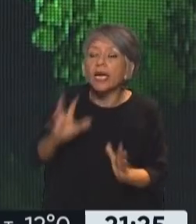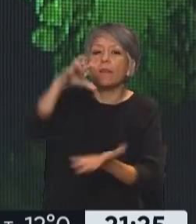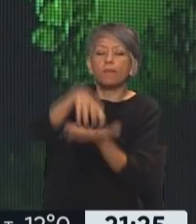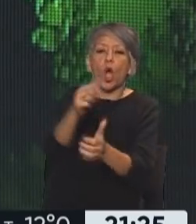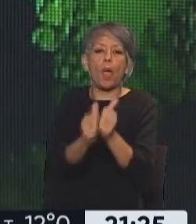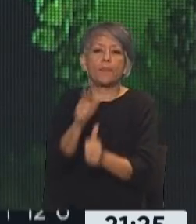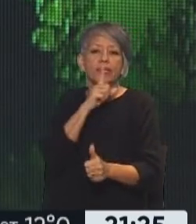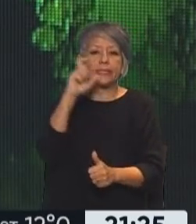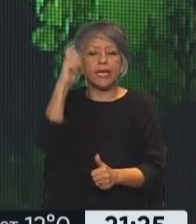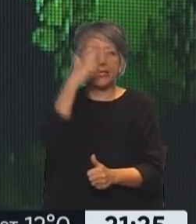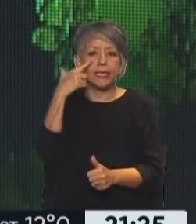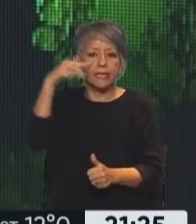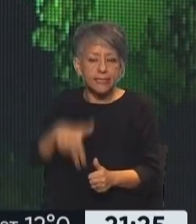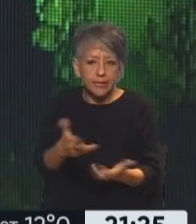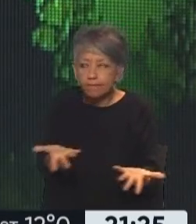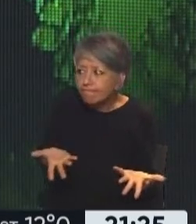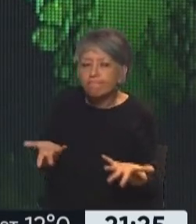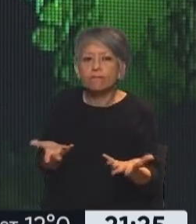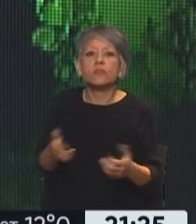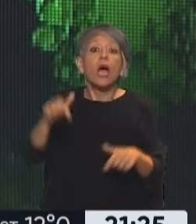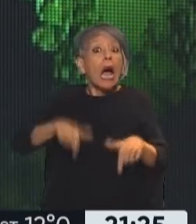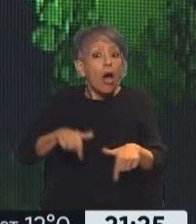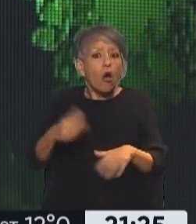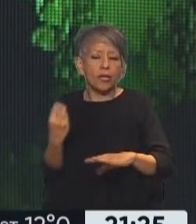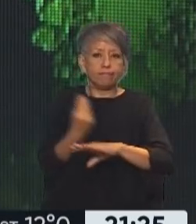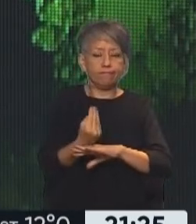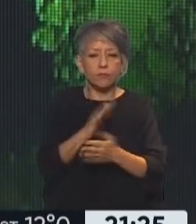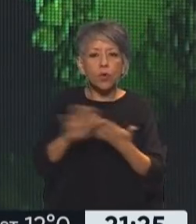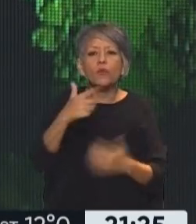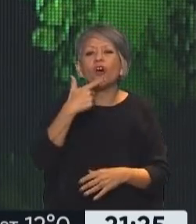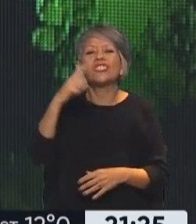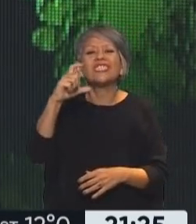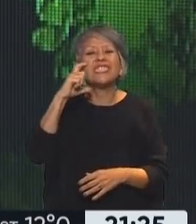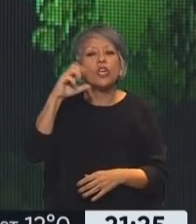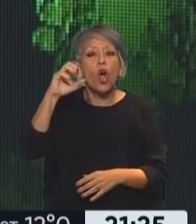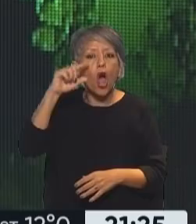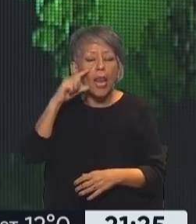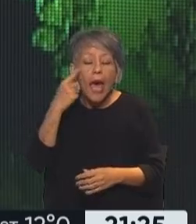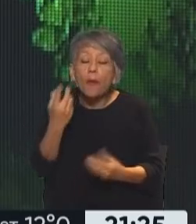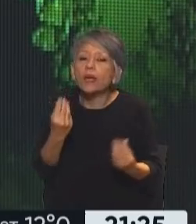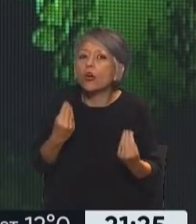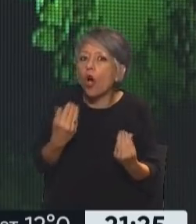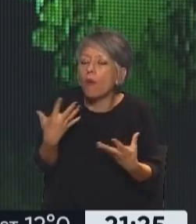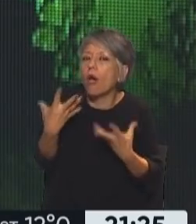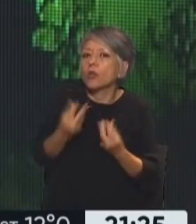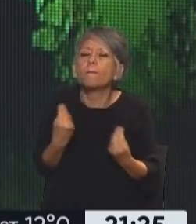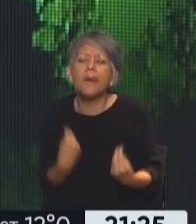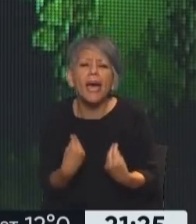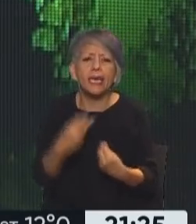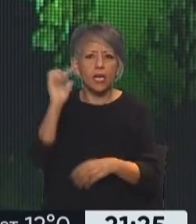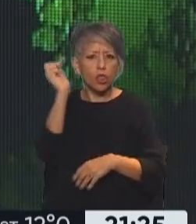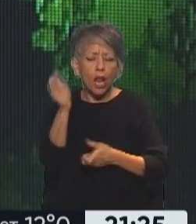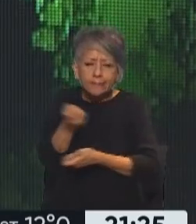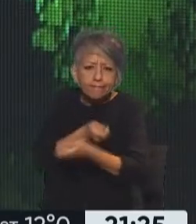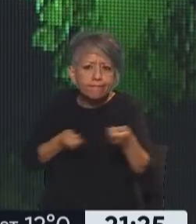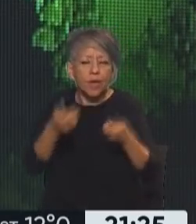qué manera ahora Daniel Scioli como ministro de Desarrollo Productivo contribuye a poder redistribuir estas divisas que